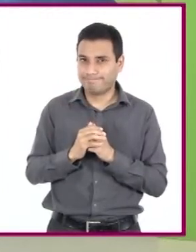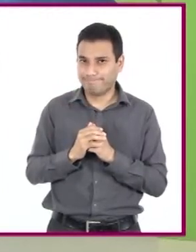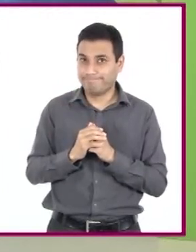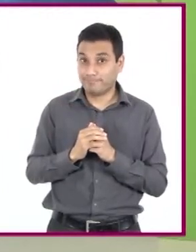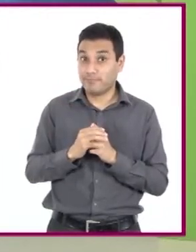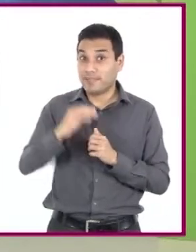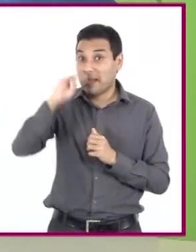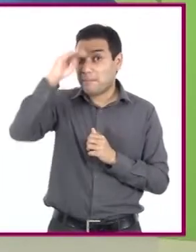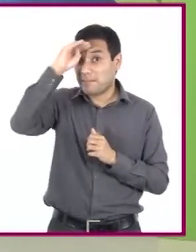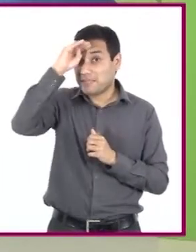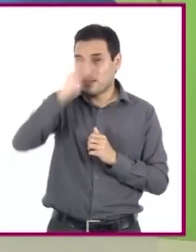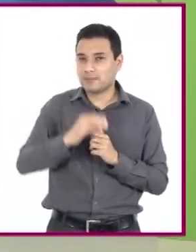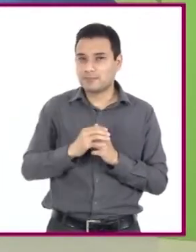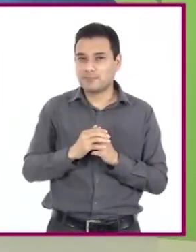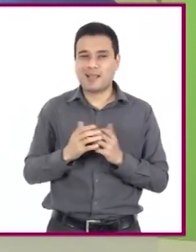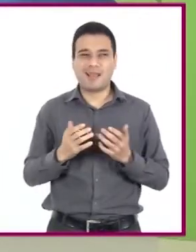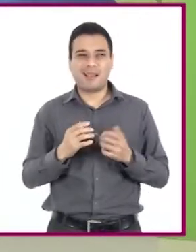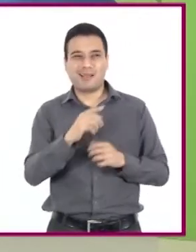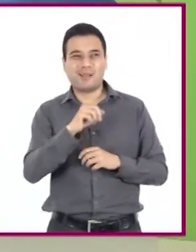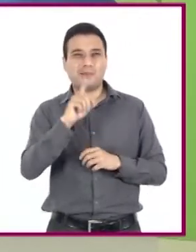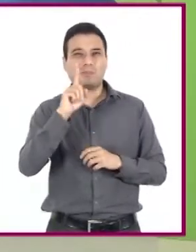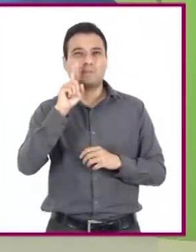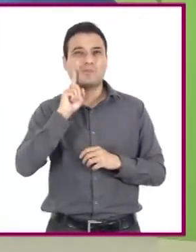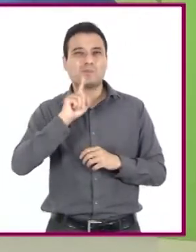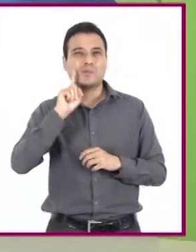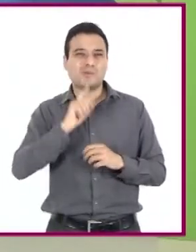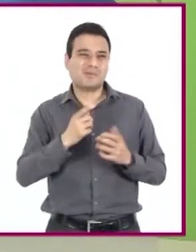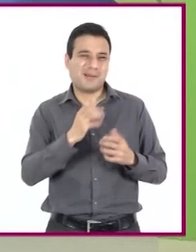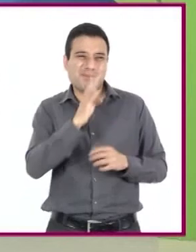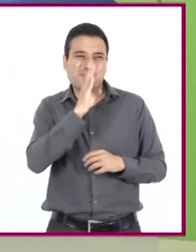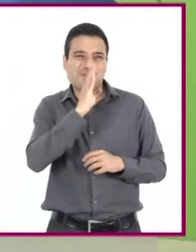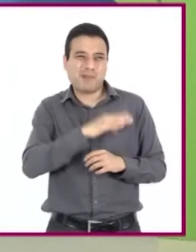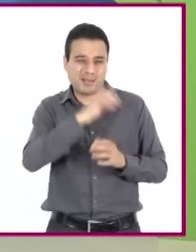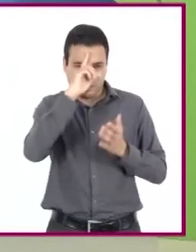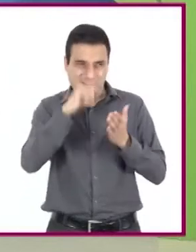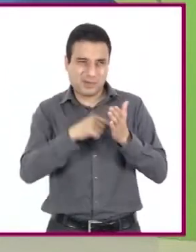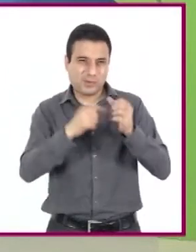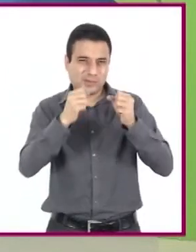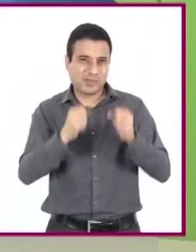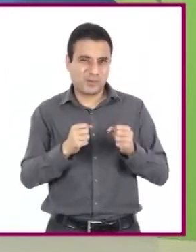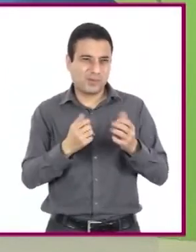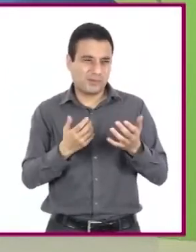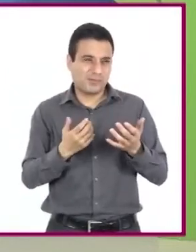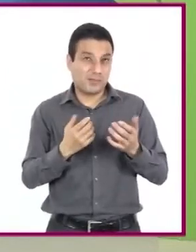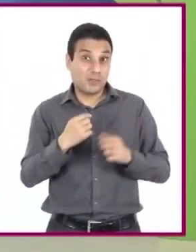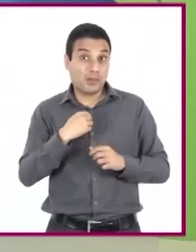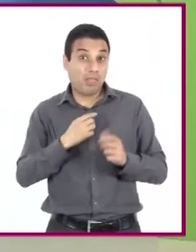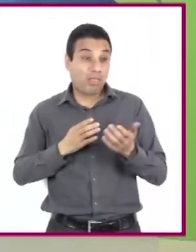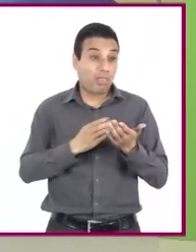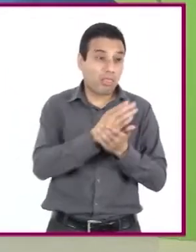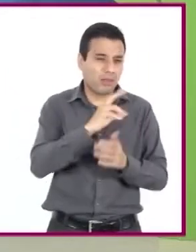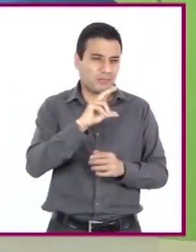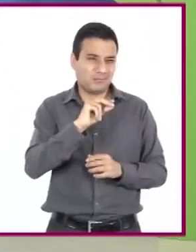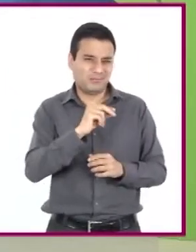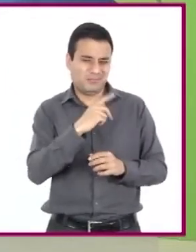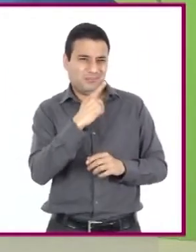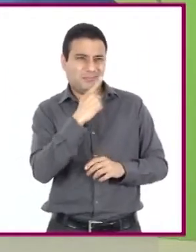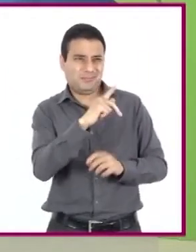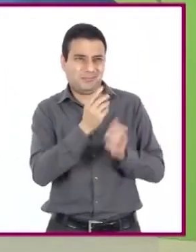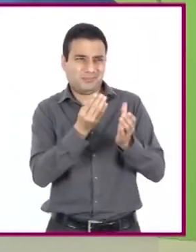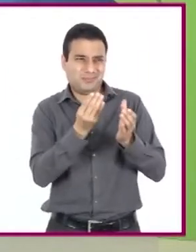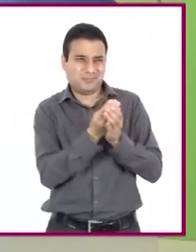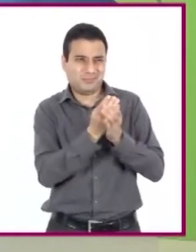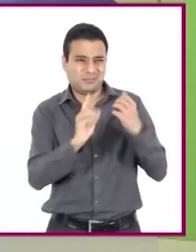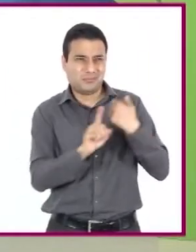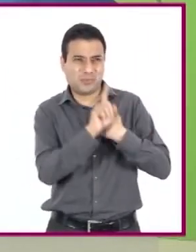que ellas se lo han buscado, que algo habrán hecho y que no vale la pena meterse, pues al rato estará de